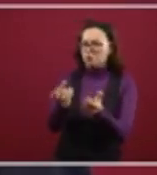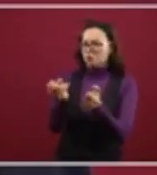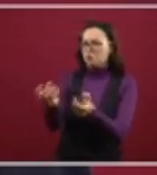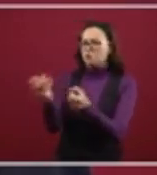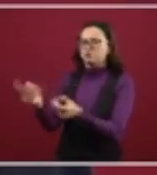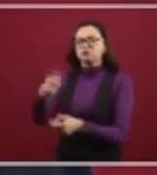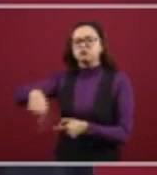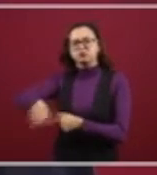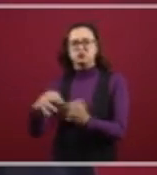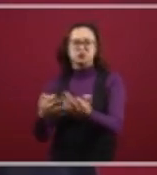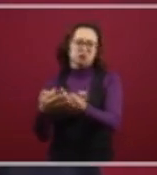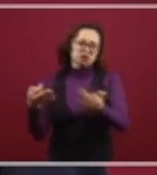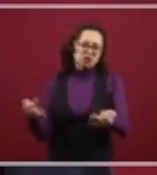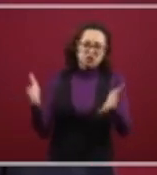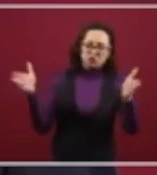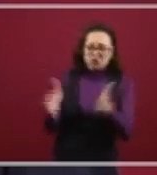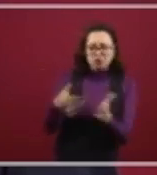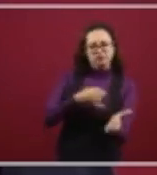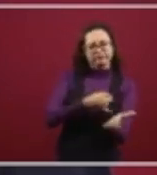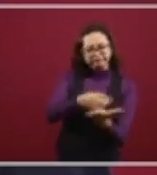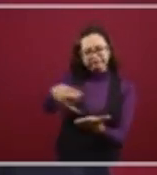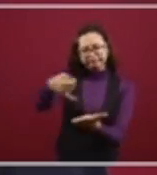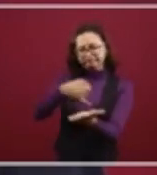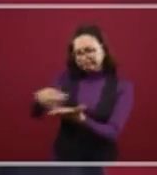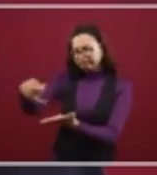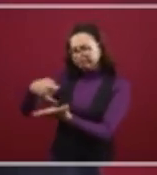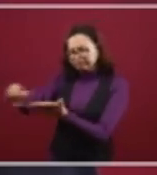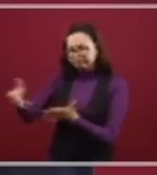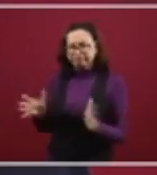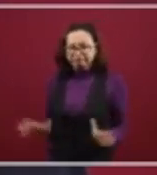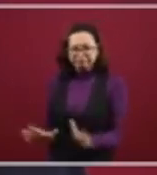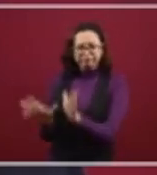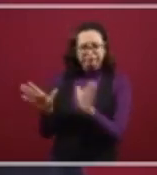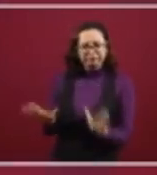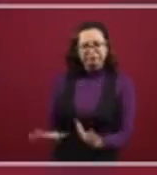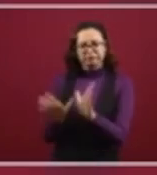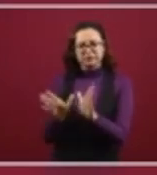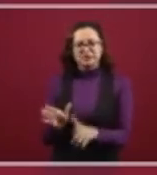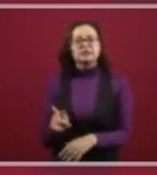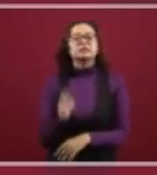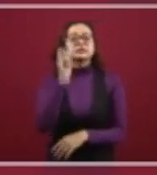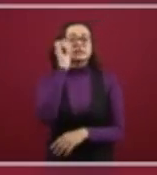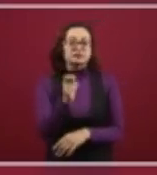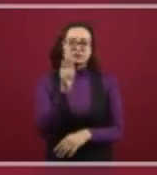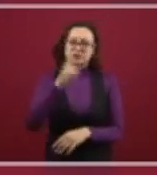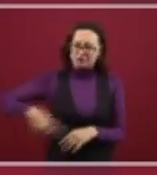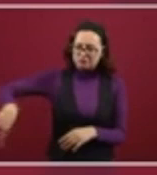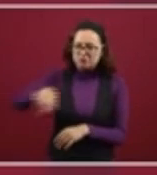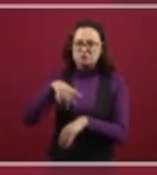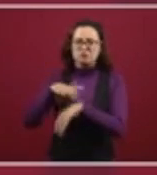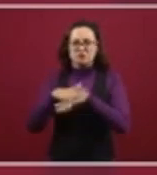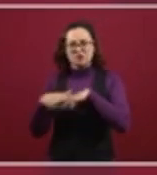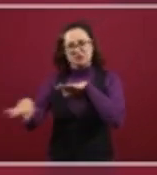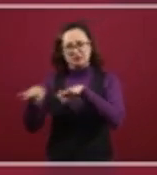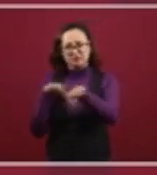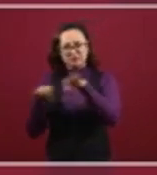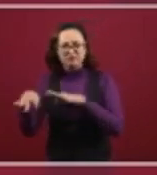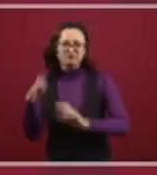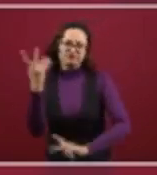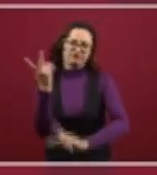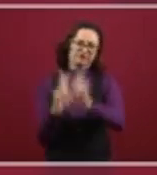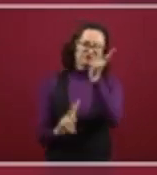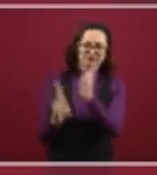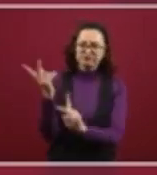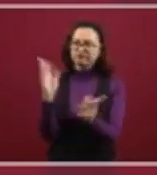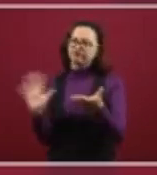pequeños productores. Esto va a significar aumentar la producción, más